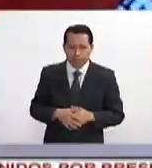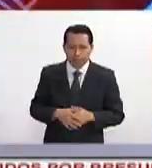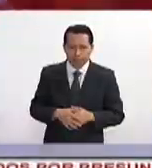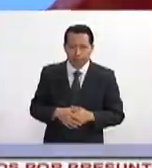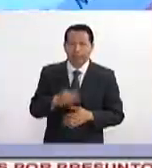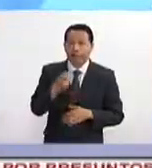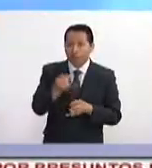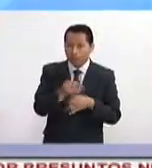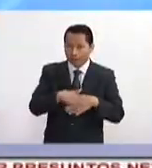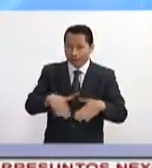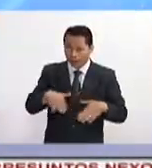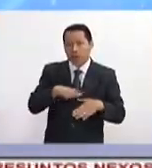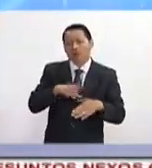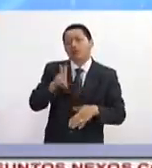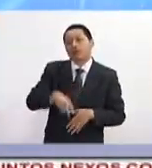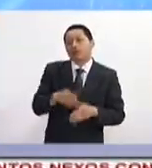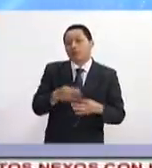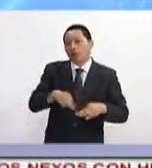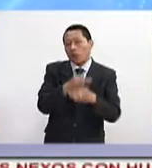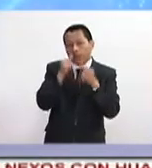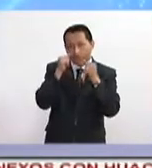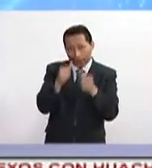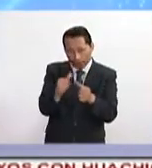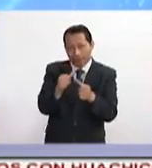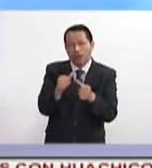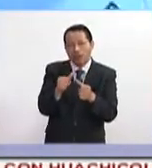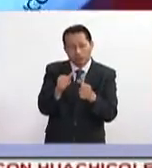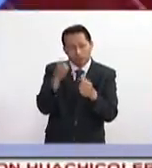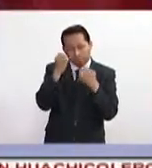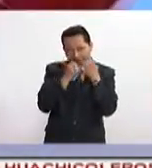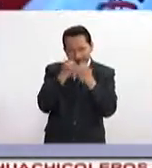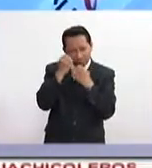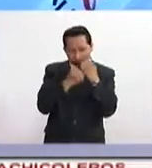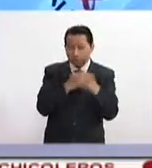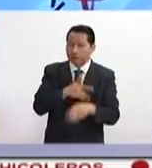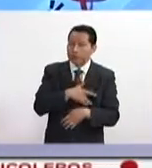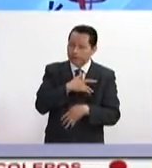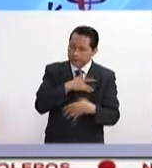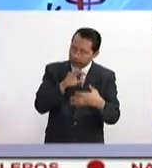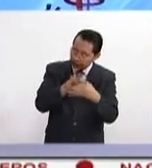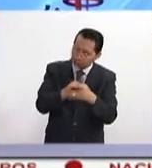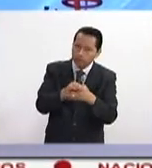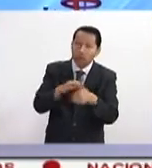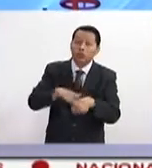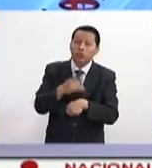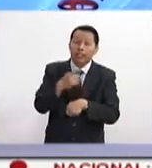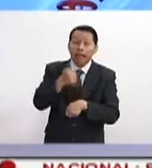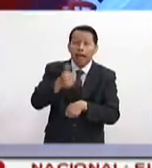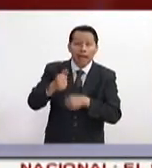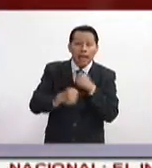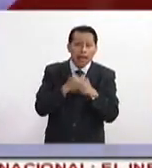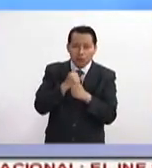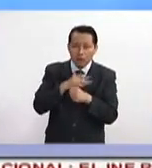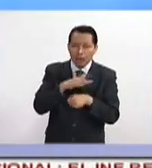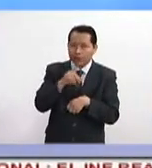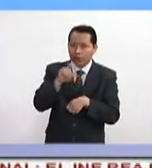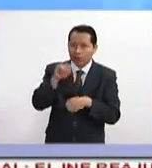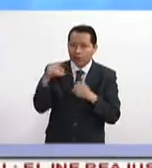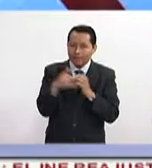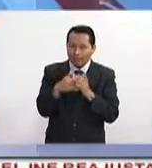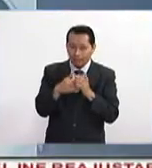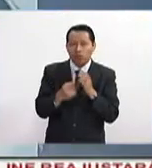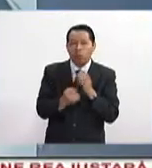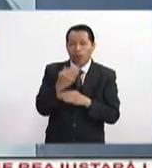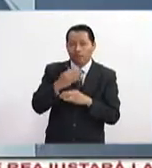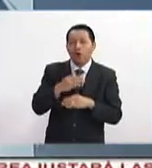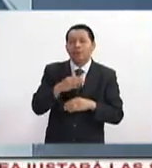Y esta información realmente vale la pena que la analicemos y nos sensibilicemos al respecto. Y es que cada año se registran 190,000 casos nuevos